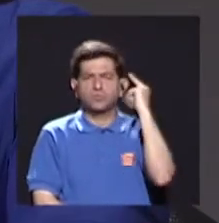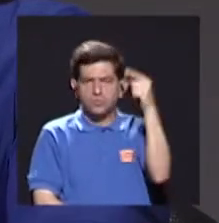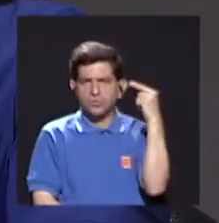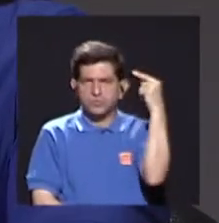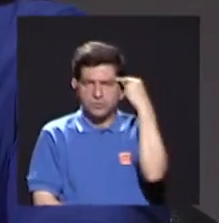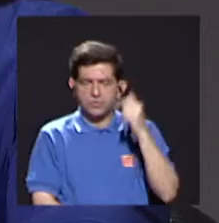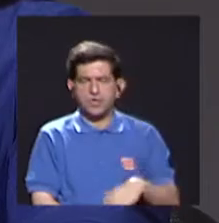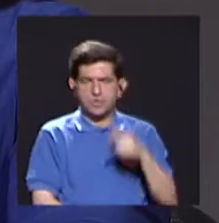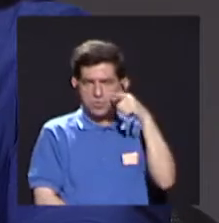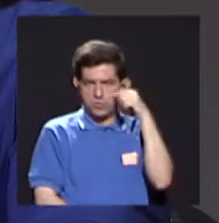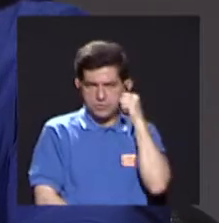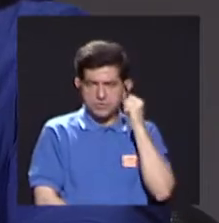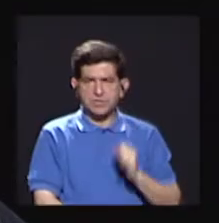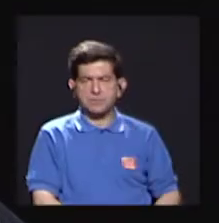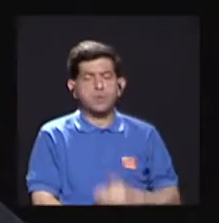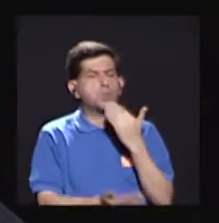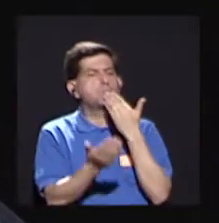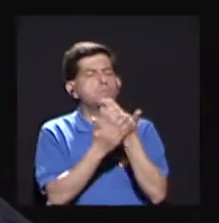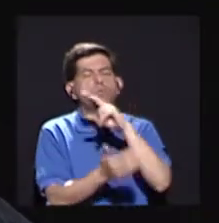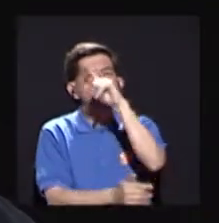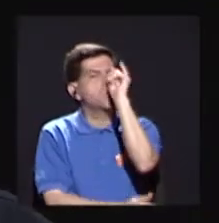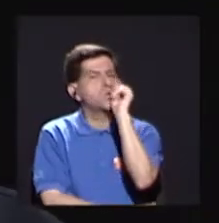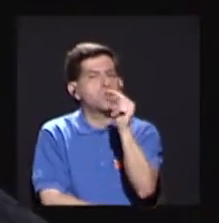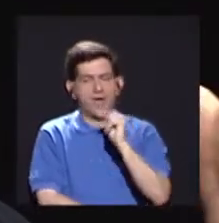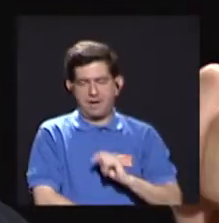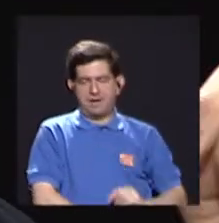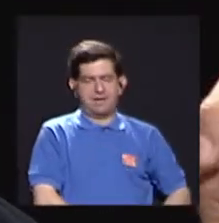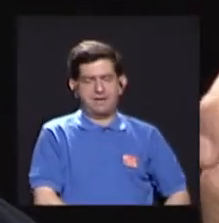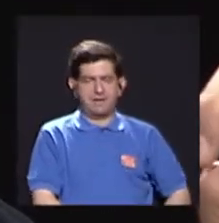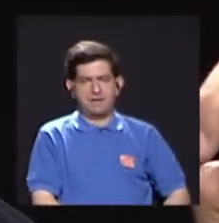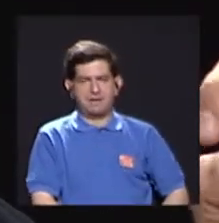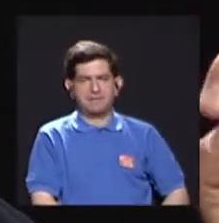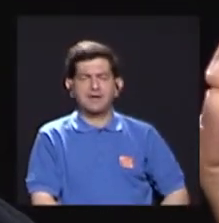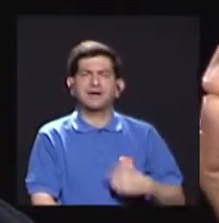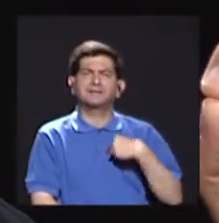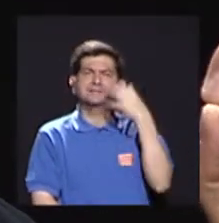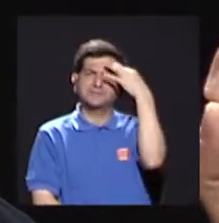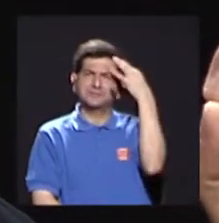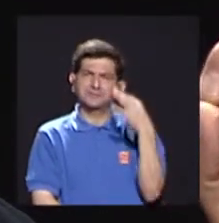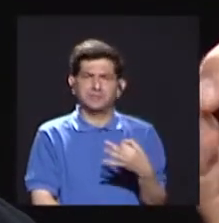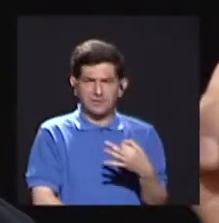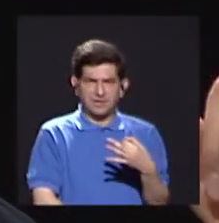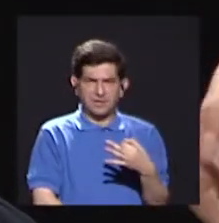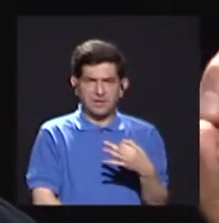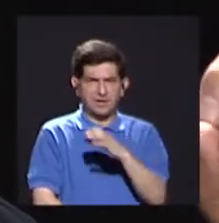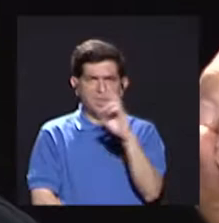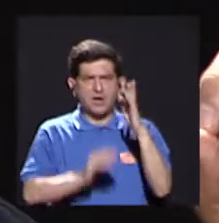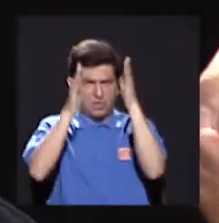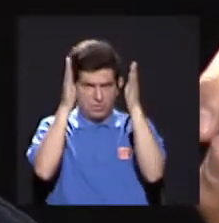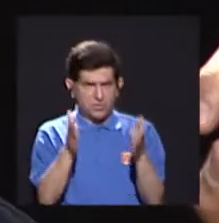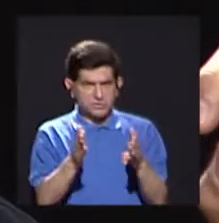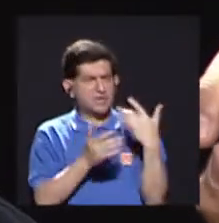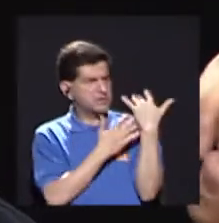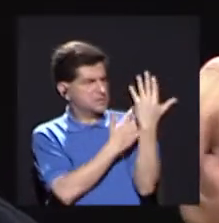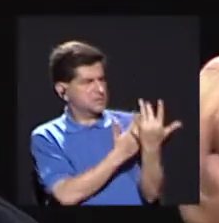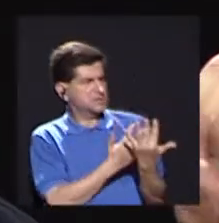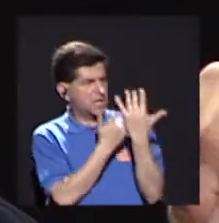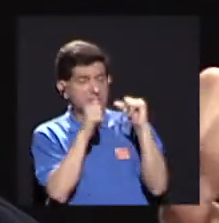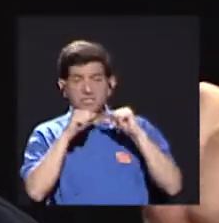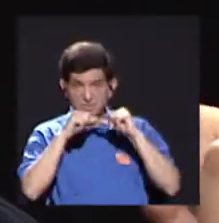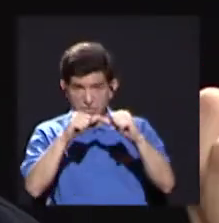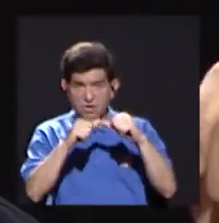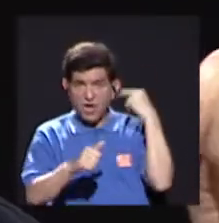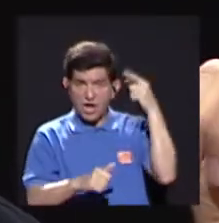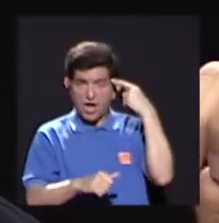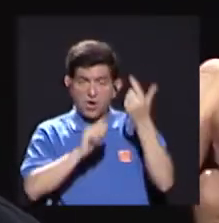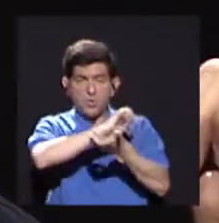bien eso es una muy buena pregunta de gloria porque yo creo que los costarricenses estaban esperando y siguen haciéndolo